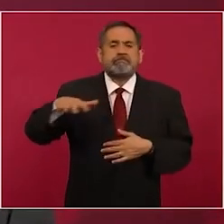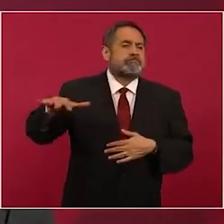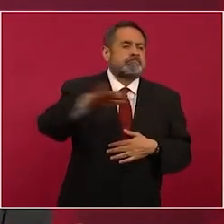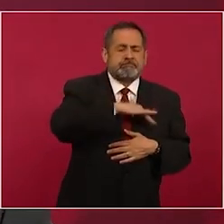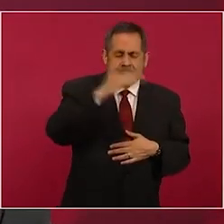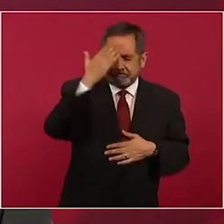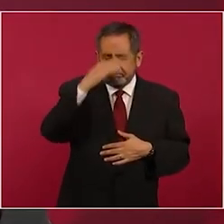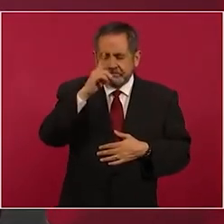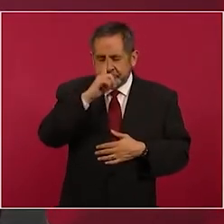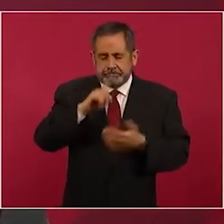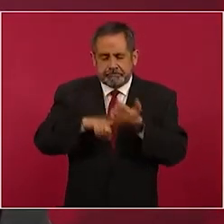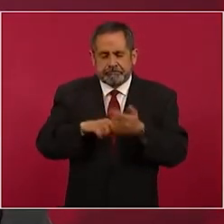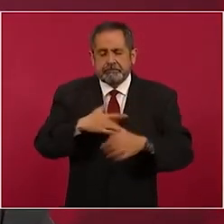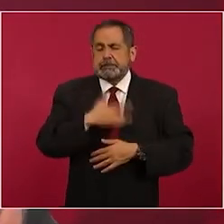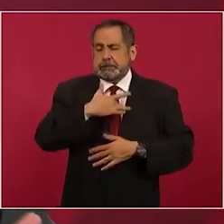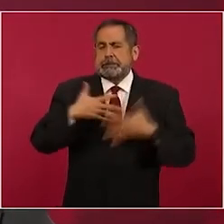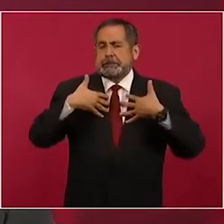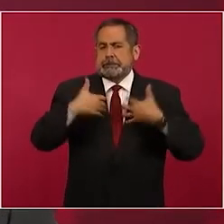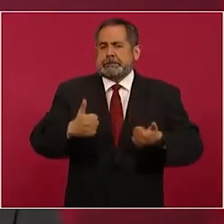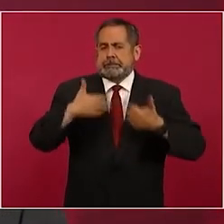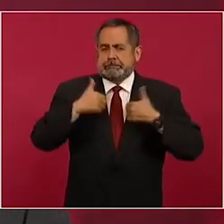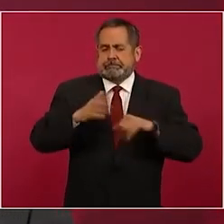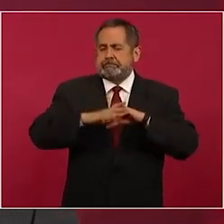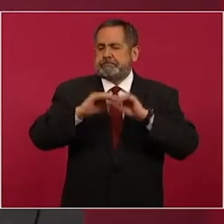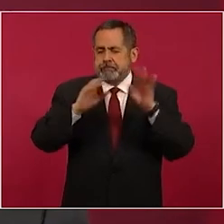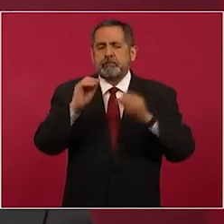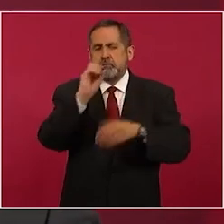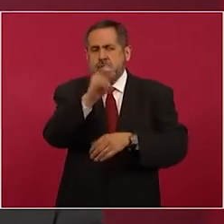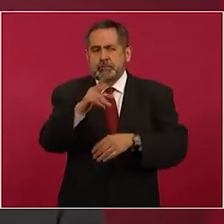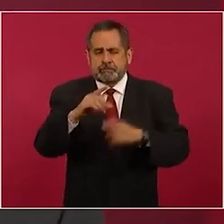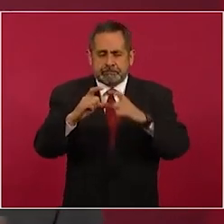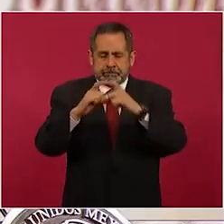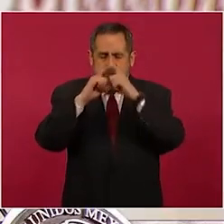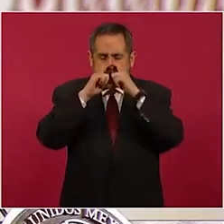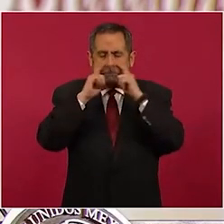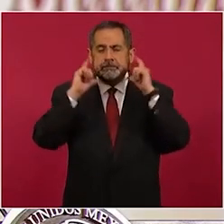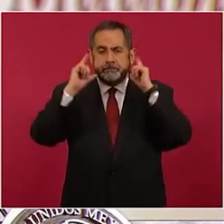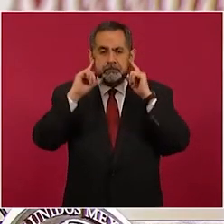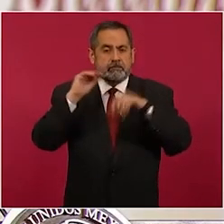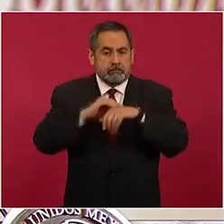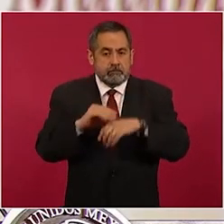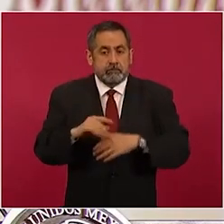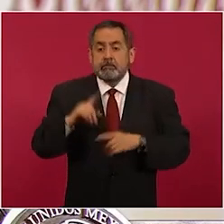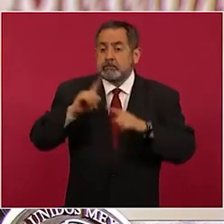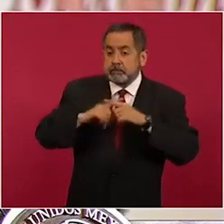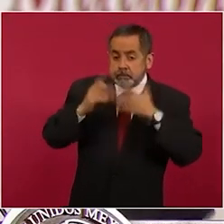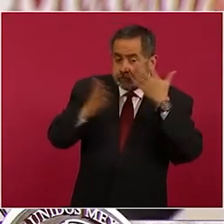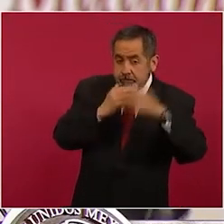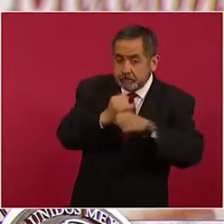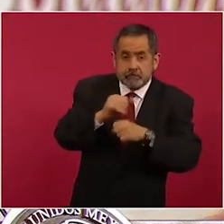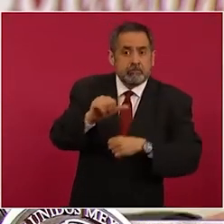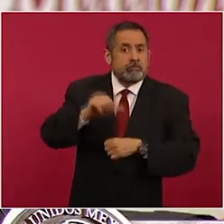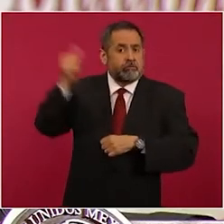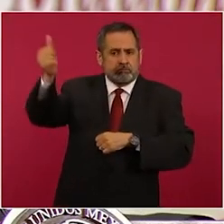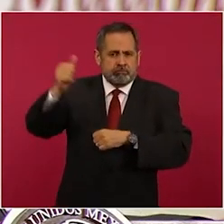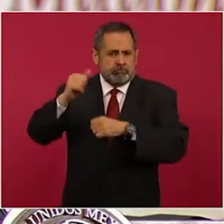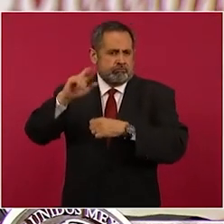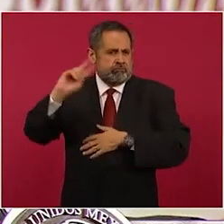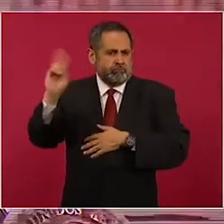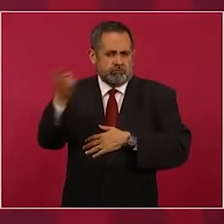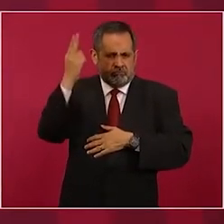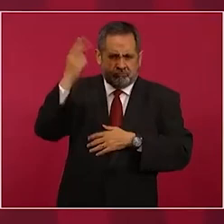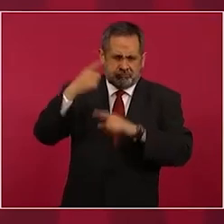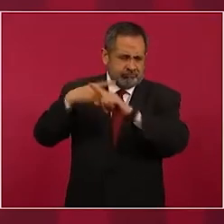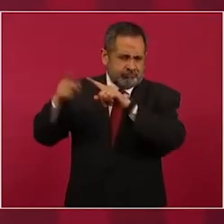manera consciente y solidaria. Y esto está demostrado. Hay estudios no hechos por nosotros, estudios hechos por